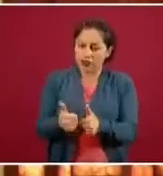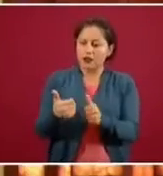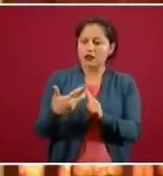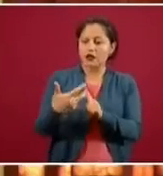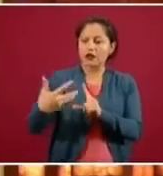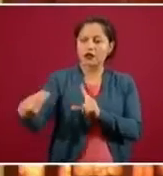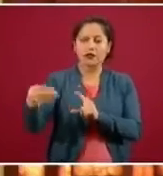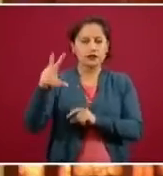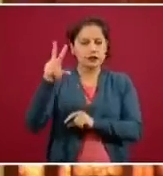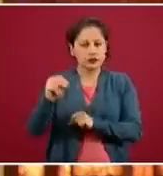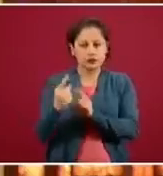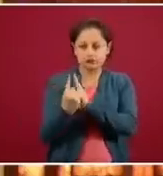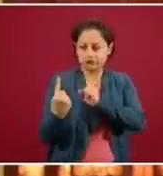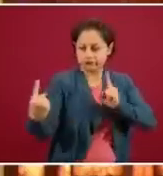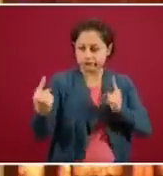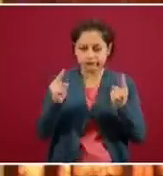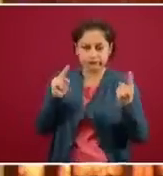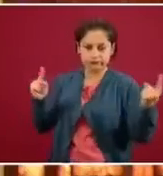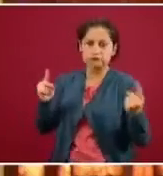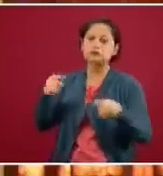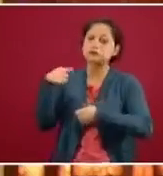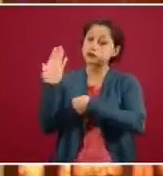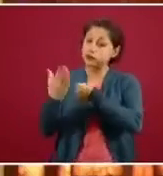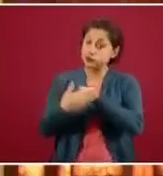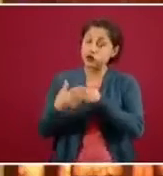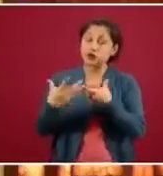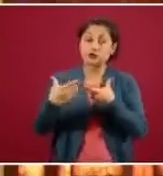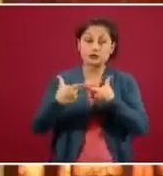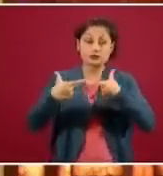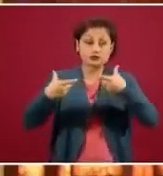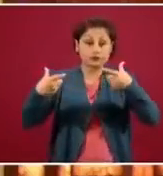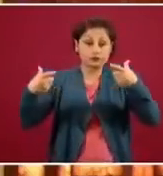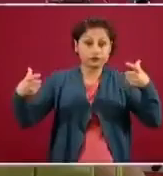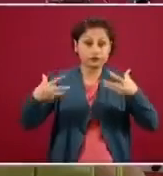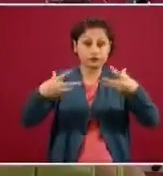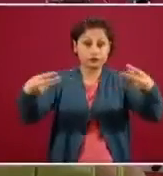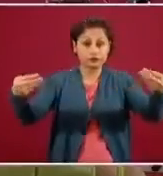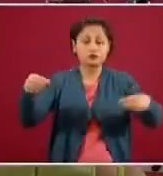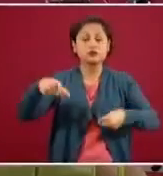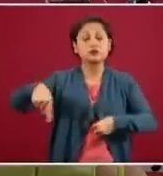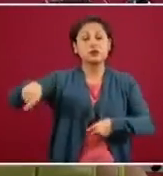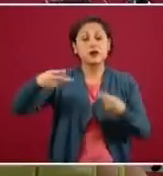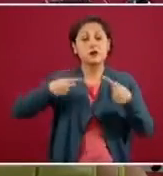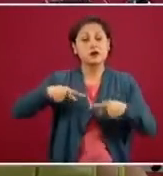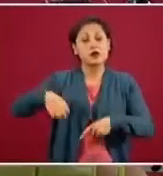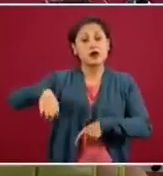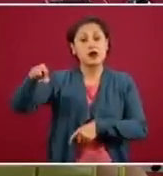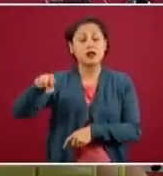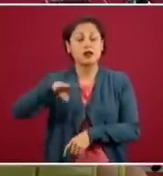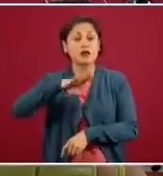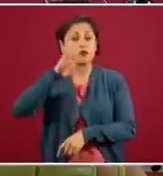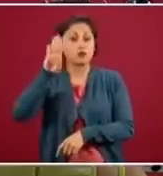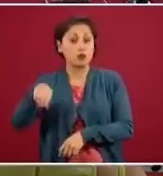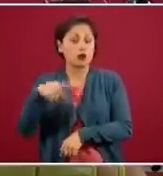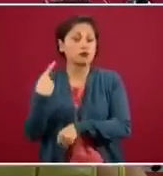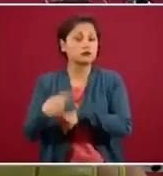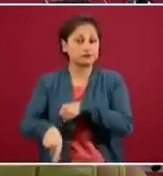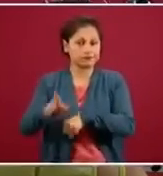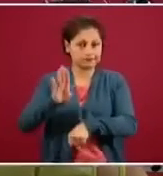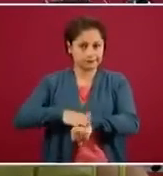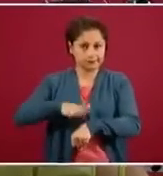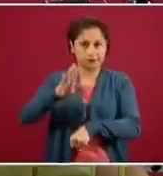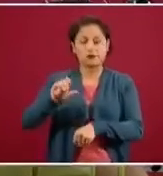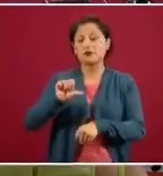complicarse a consecuencia de ella, y un riesgo importante también de poder fallecer. En la siguiente diapositiva vemos